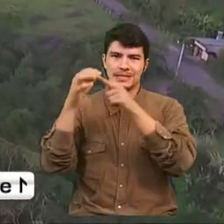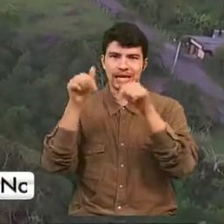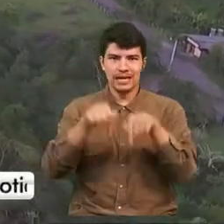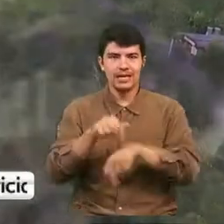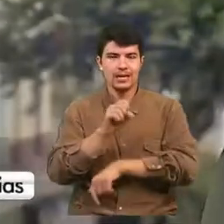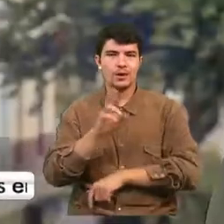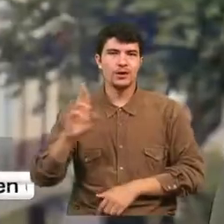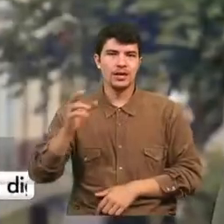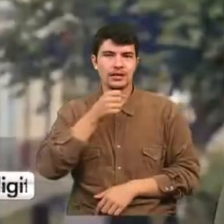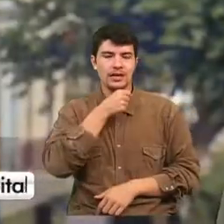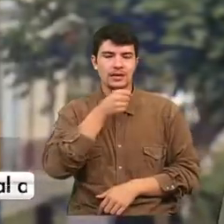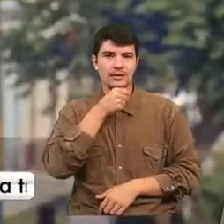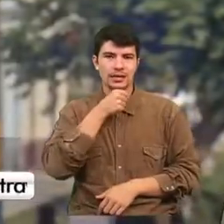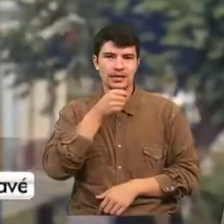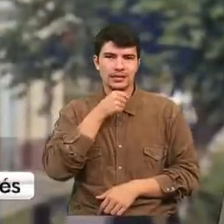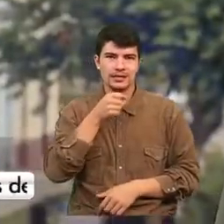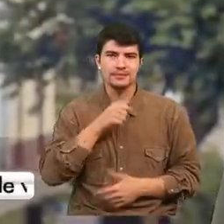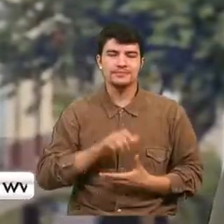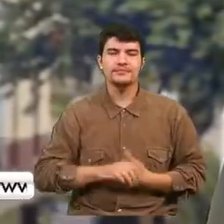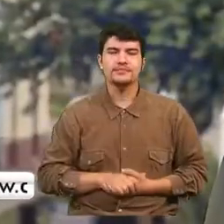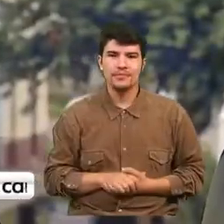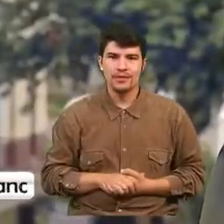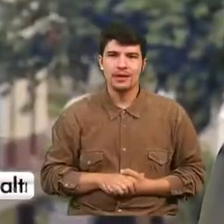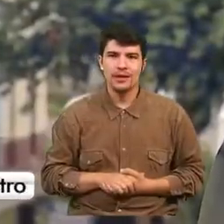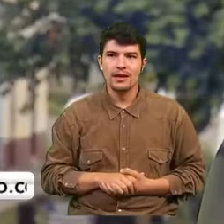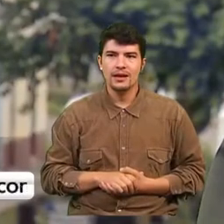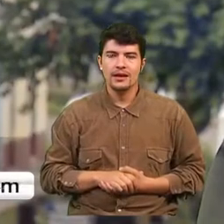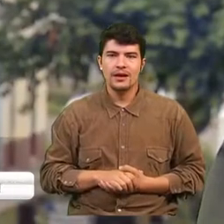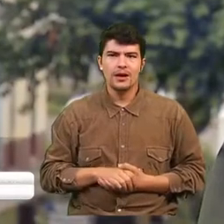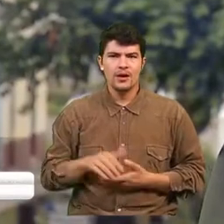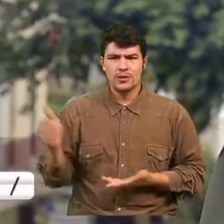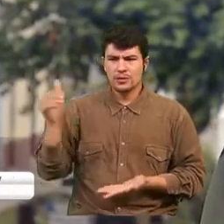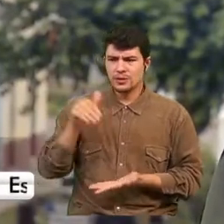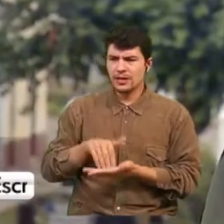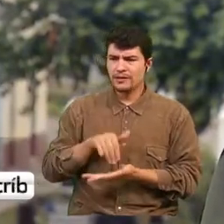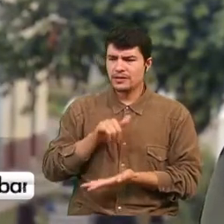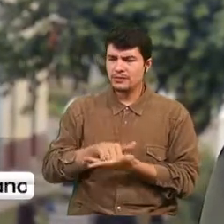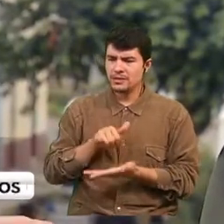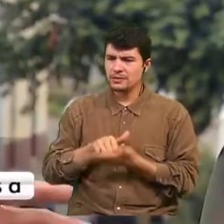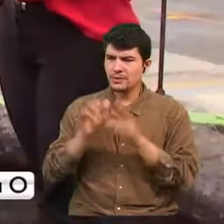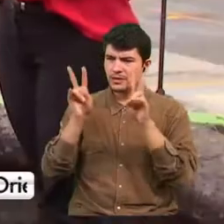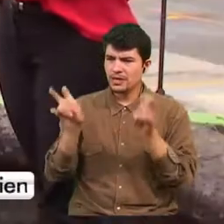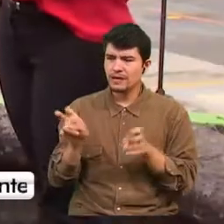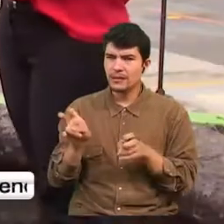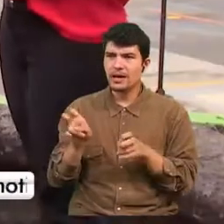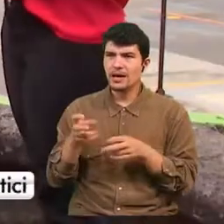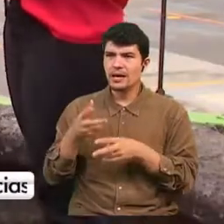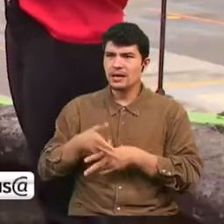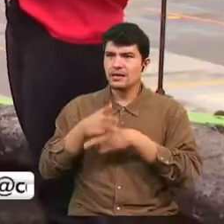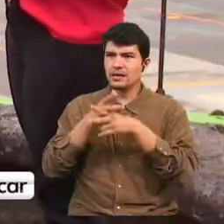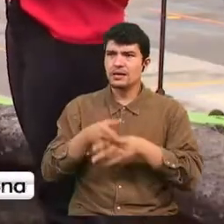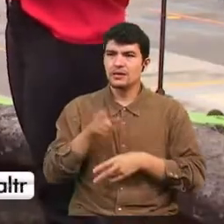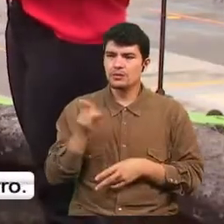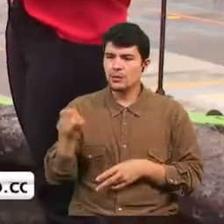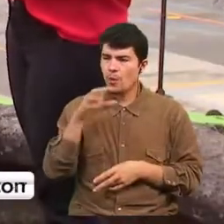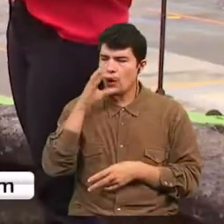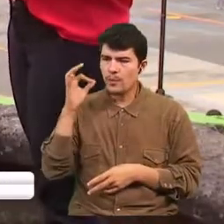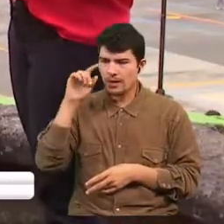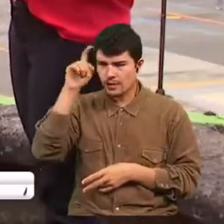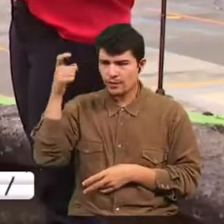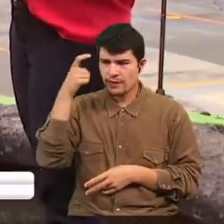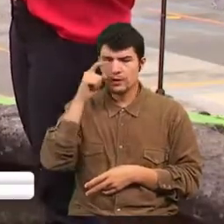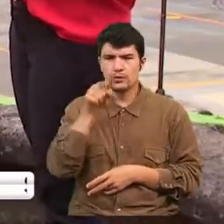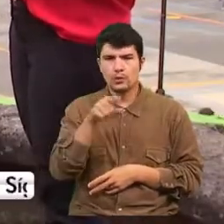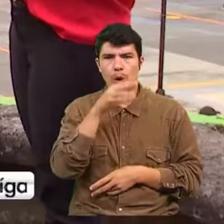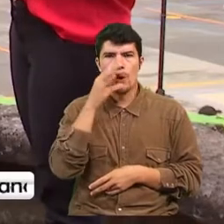la provincia de Vélez, en el marco de la Expedición Santander. Y vamos a retomar el tema de la seguridad. Señor gobernador, señor coronel, ¿está garantizada entonces